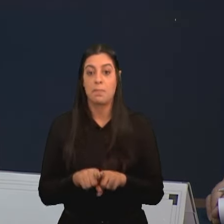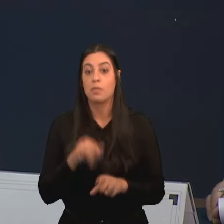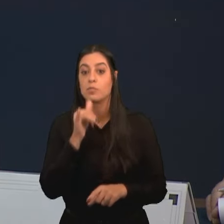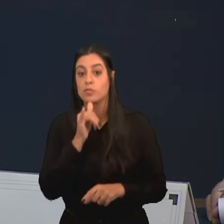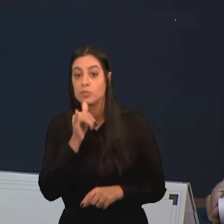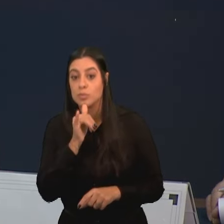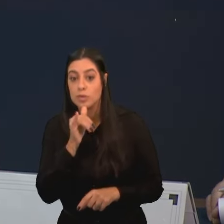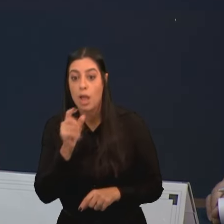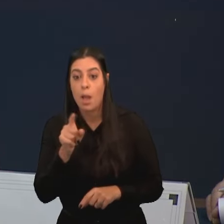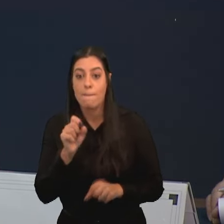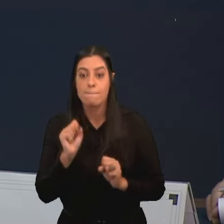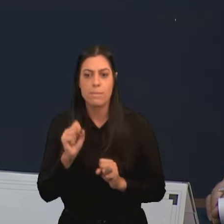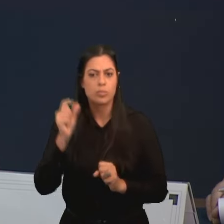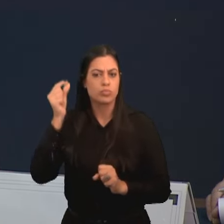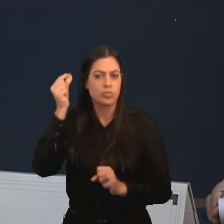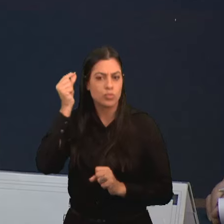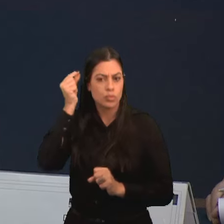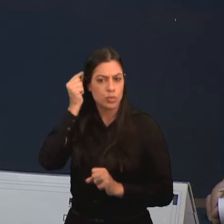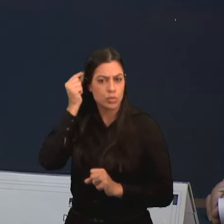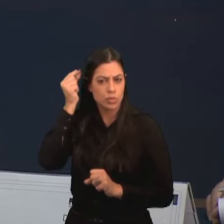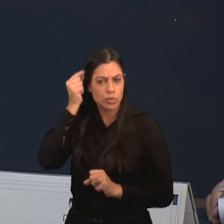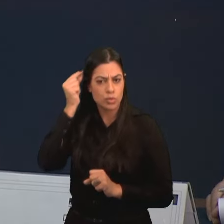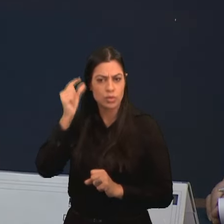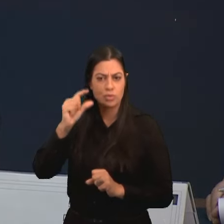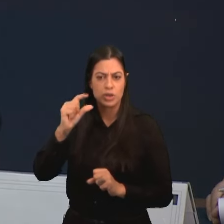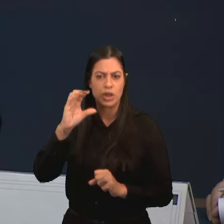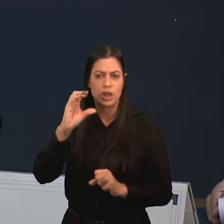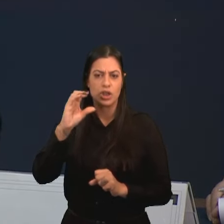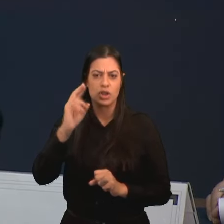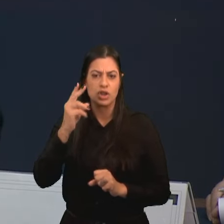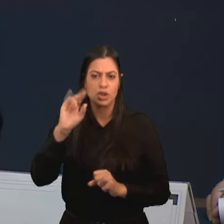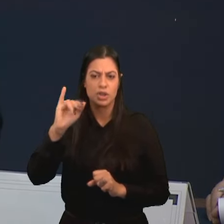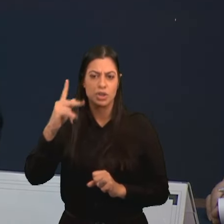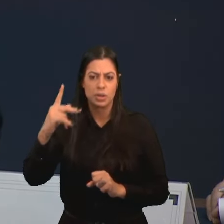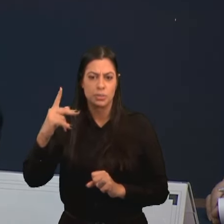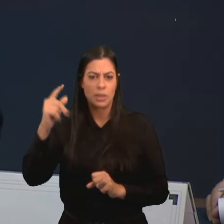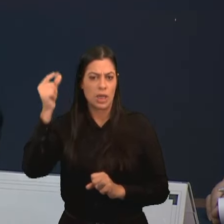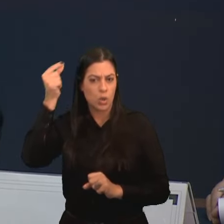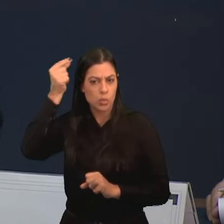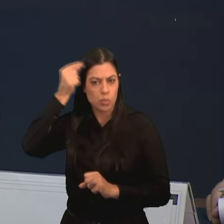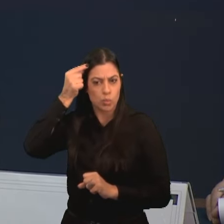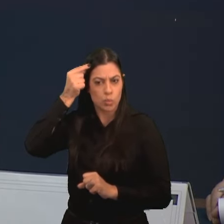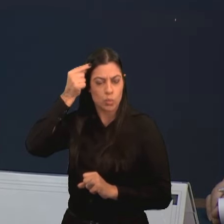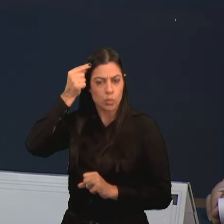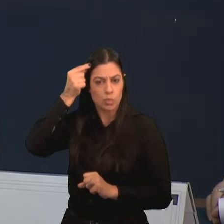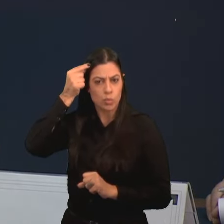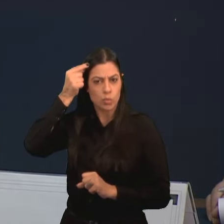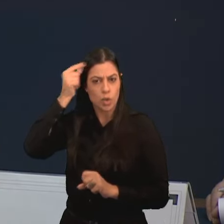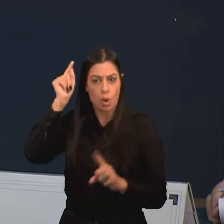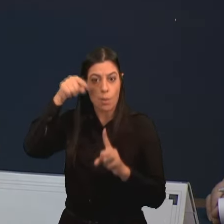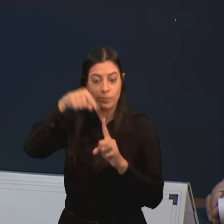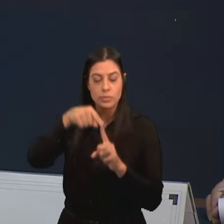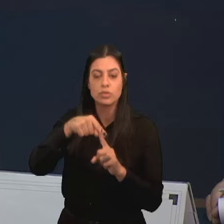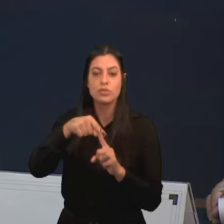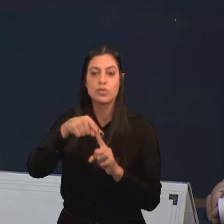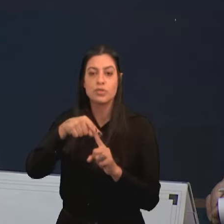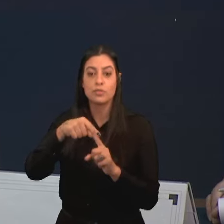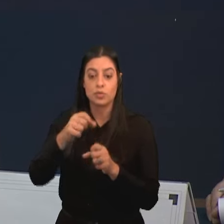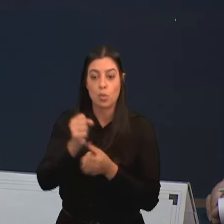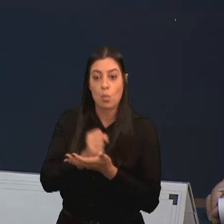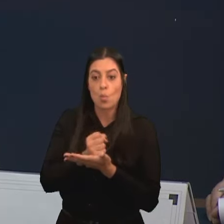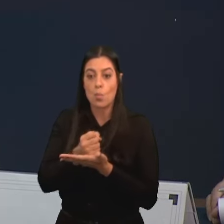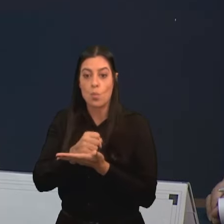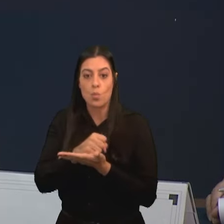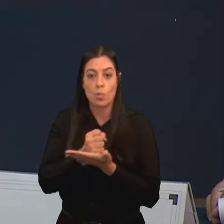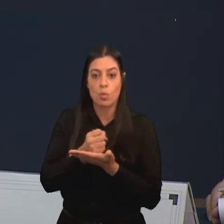ser la implementación de un chip con dispositivos eléctricos dentro del cerebro de una persona